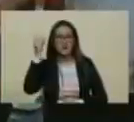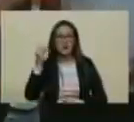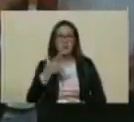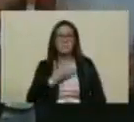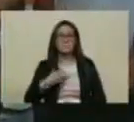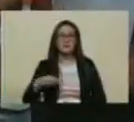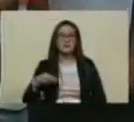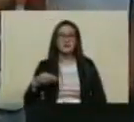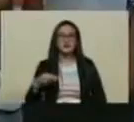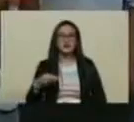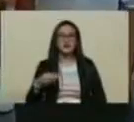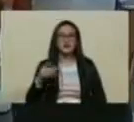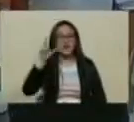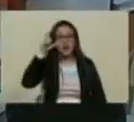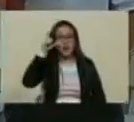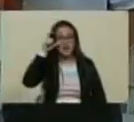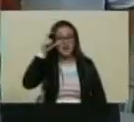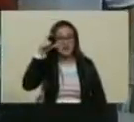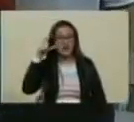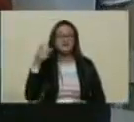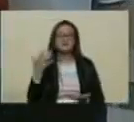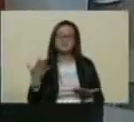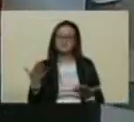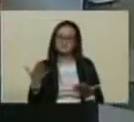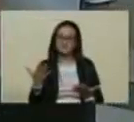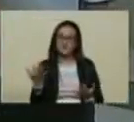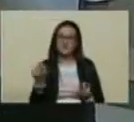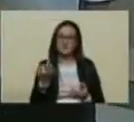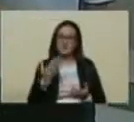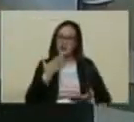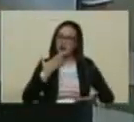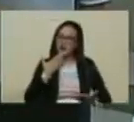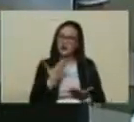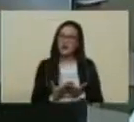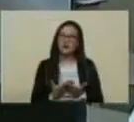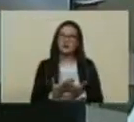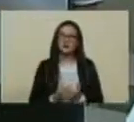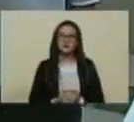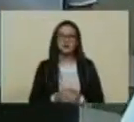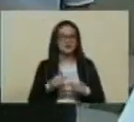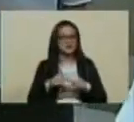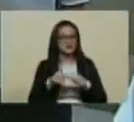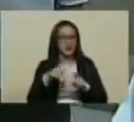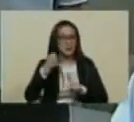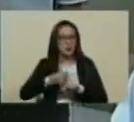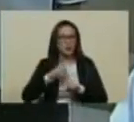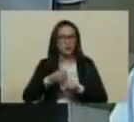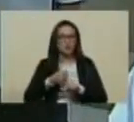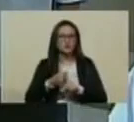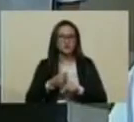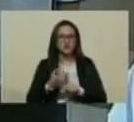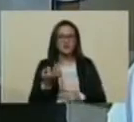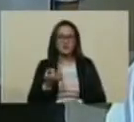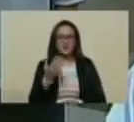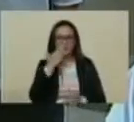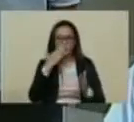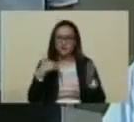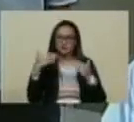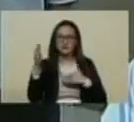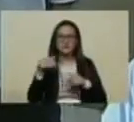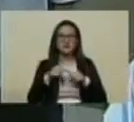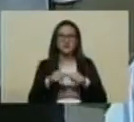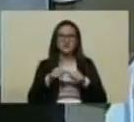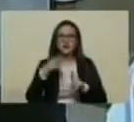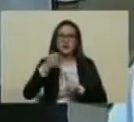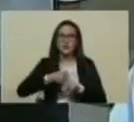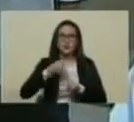presidente Elías, realmente mi agradecimiento. Sigamos en esta lucha, vale la pena por siempre seguir